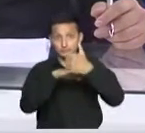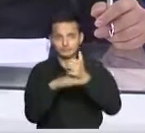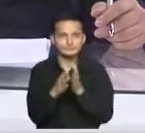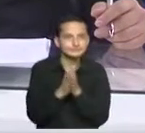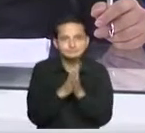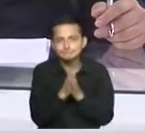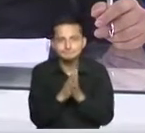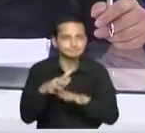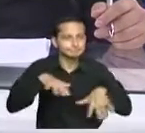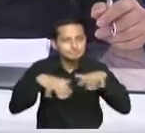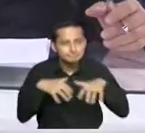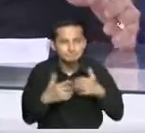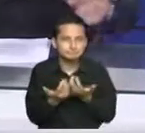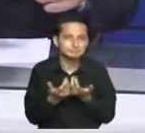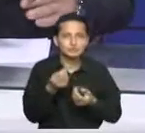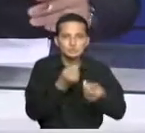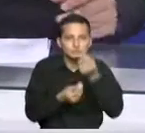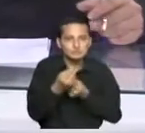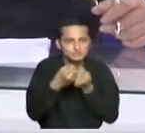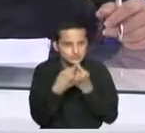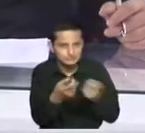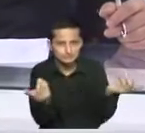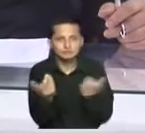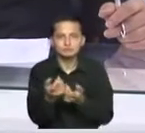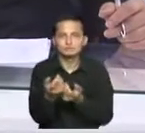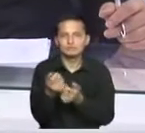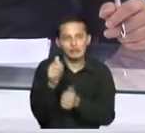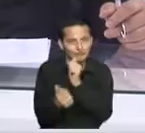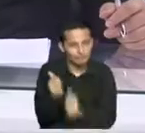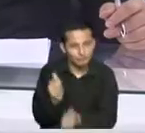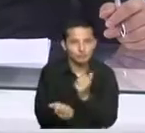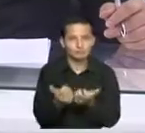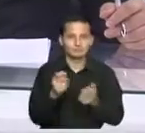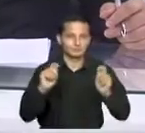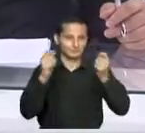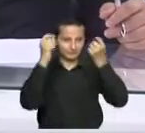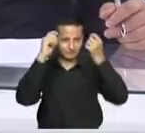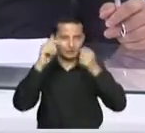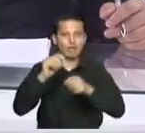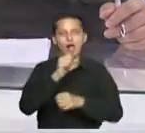efectuaron actividades como festivales gastronómicos, deportes extremos y conciertos.